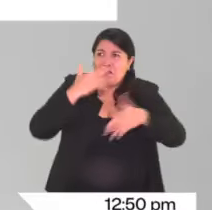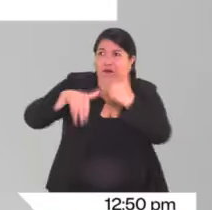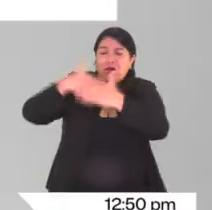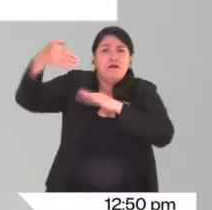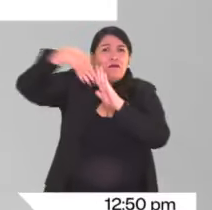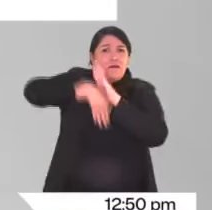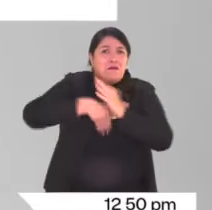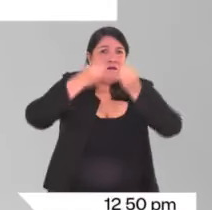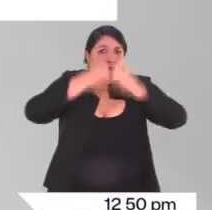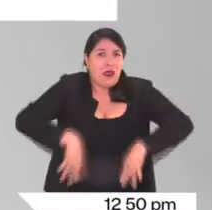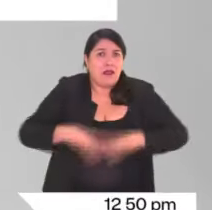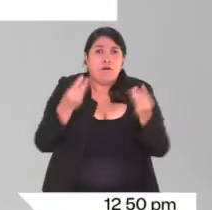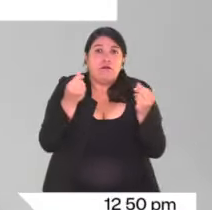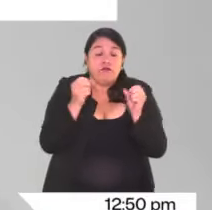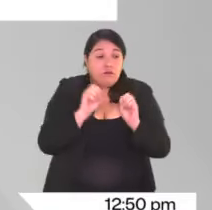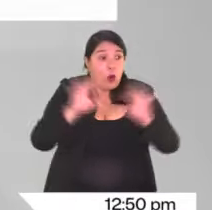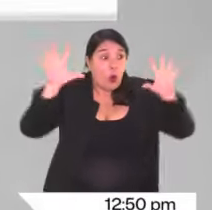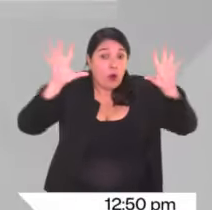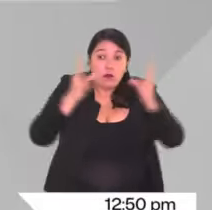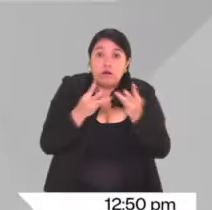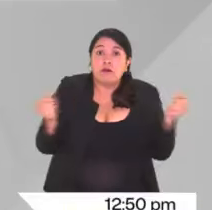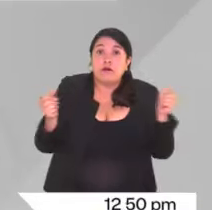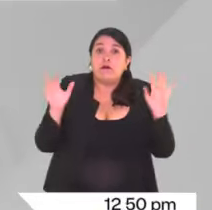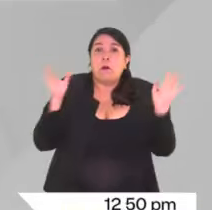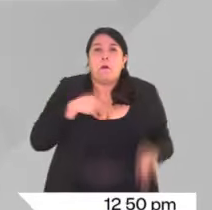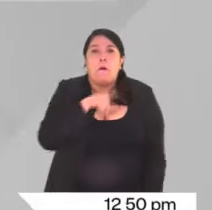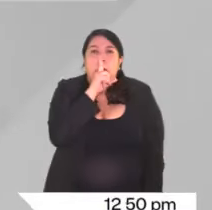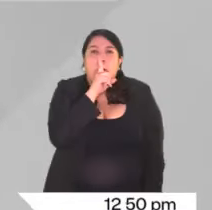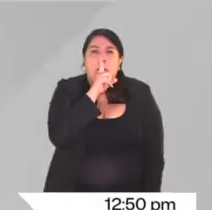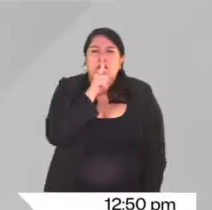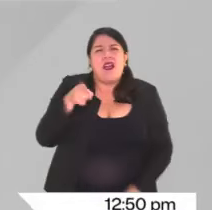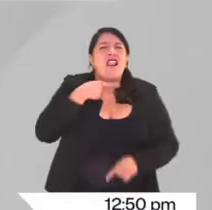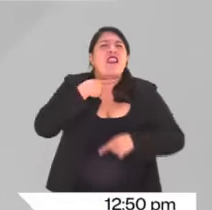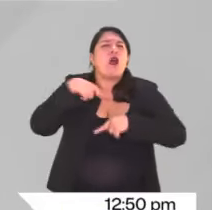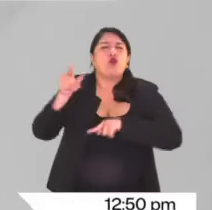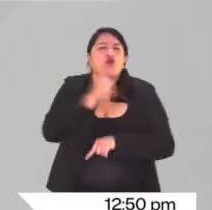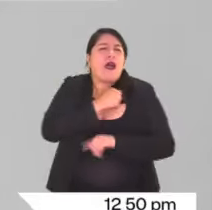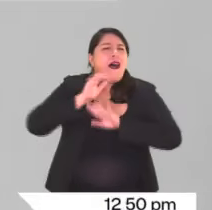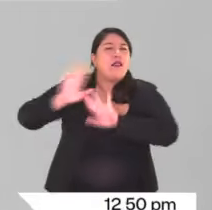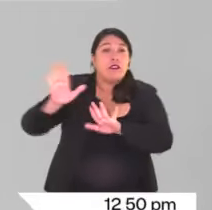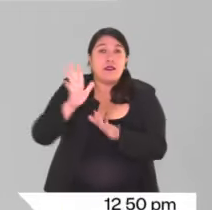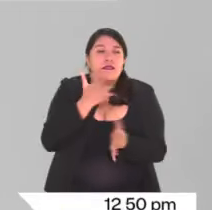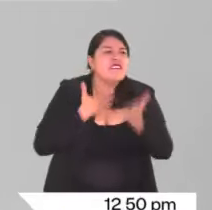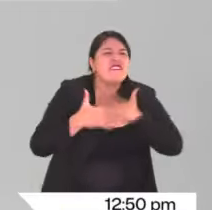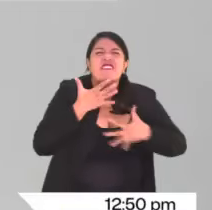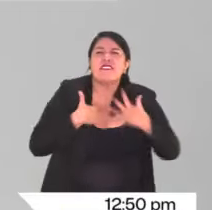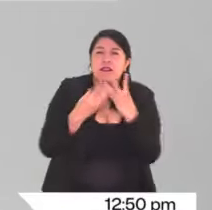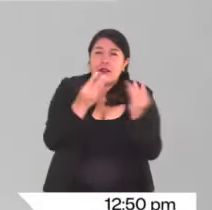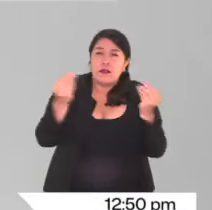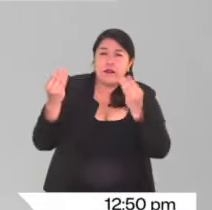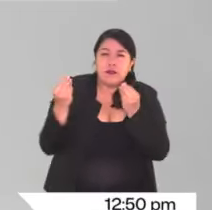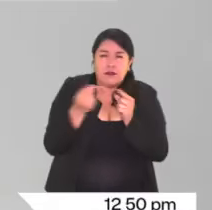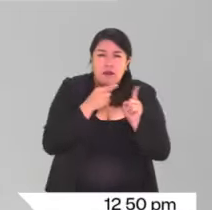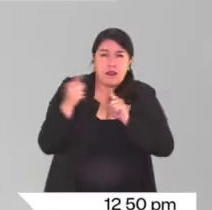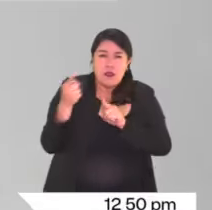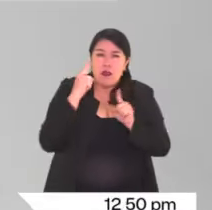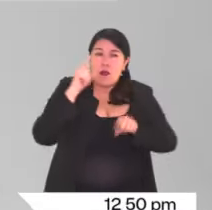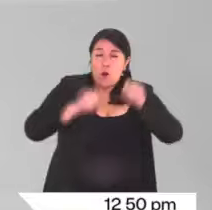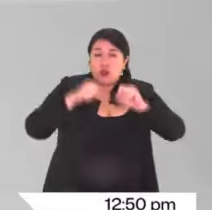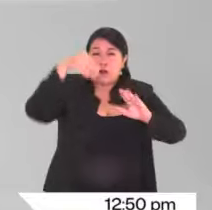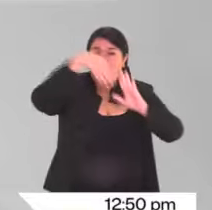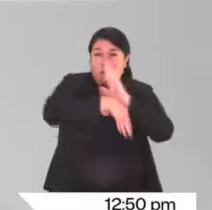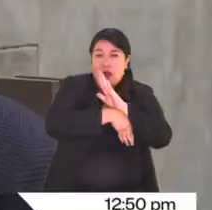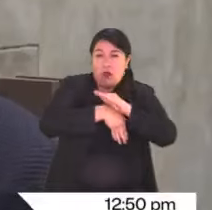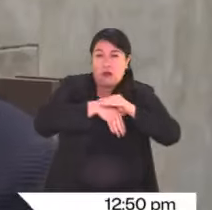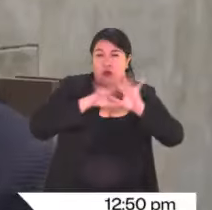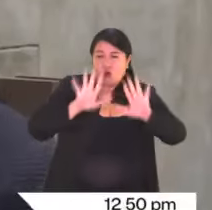pierde el dinero mágicamente pero lo callas adoras tu sistema de negociantes sedientos de dinero pero callas ante la posible quiebra de lo público y